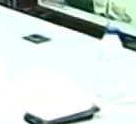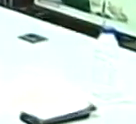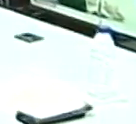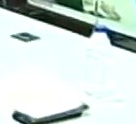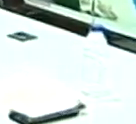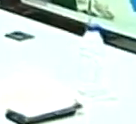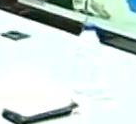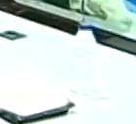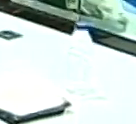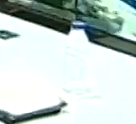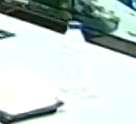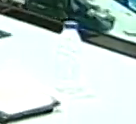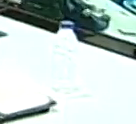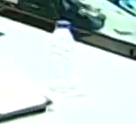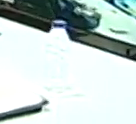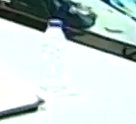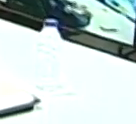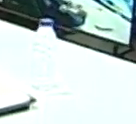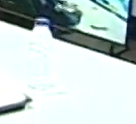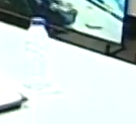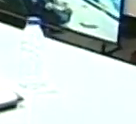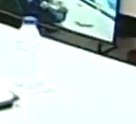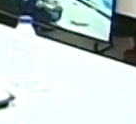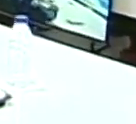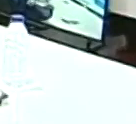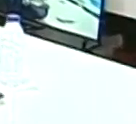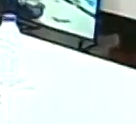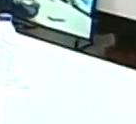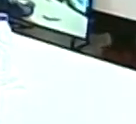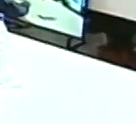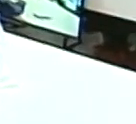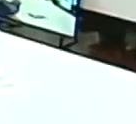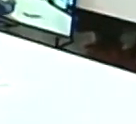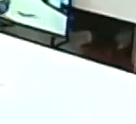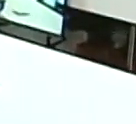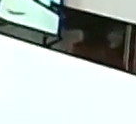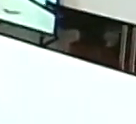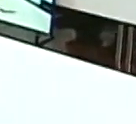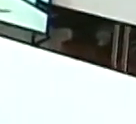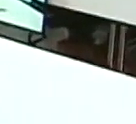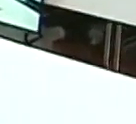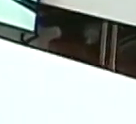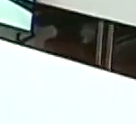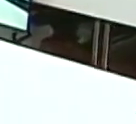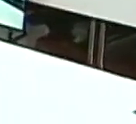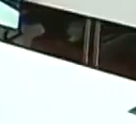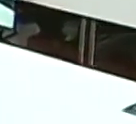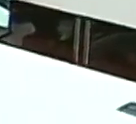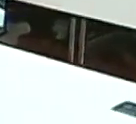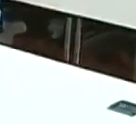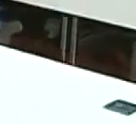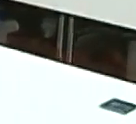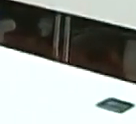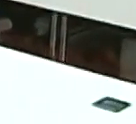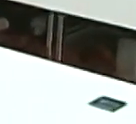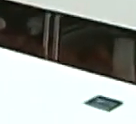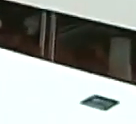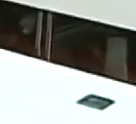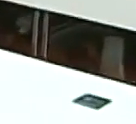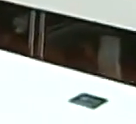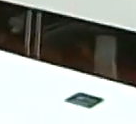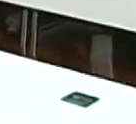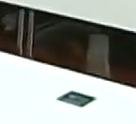911, una de las salas principales de seguimiento de la situación provocada por las